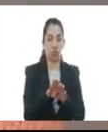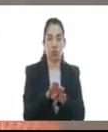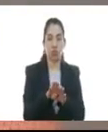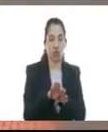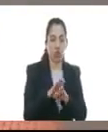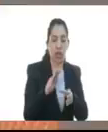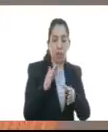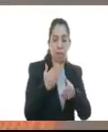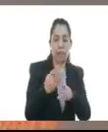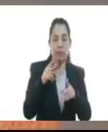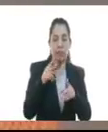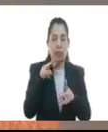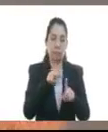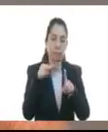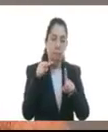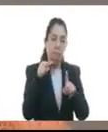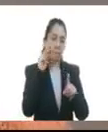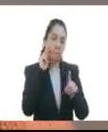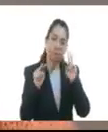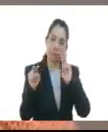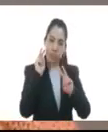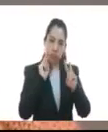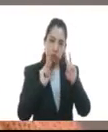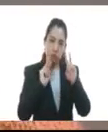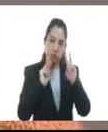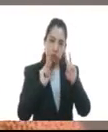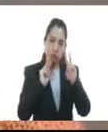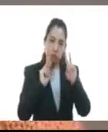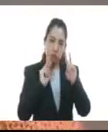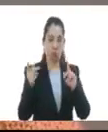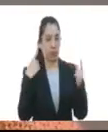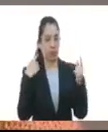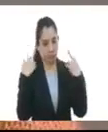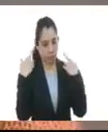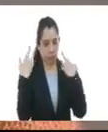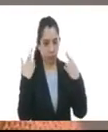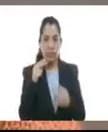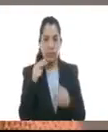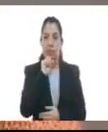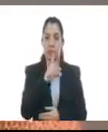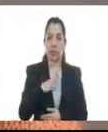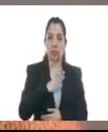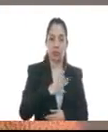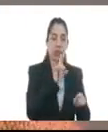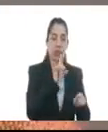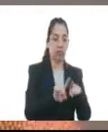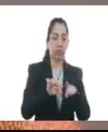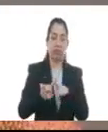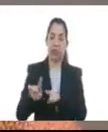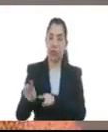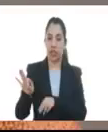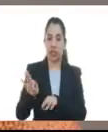¿no? Y también pues hubo muchos otros trabajos que